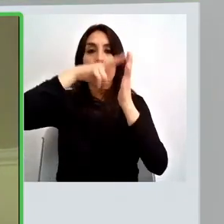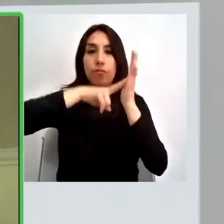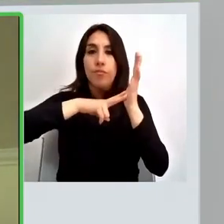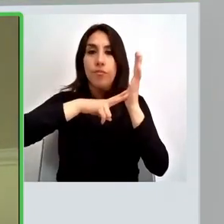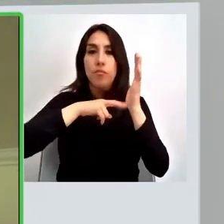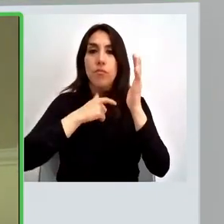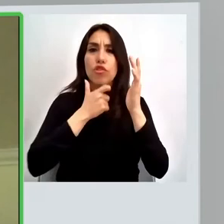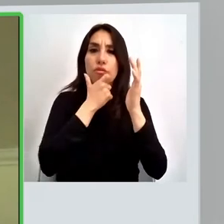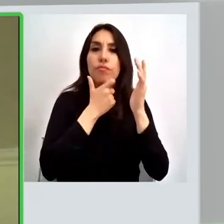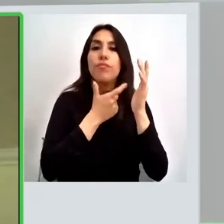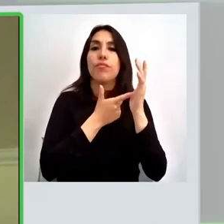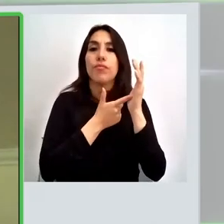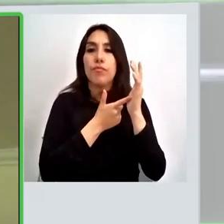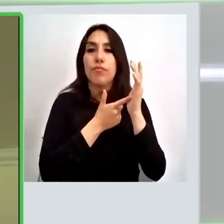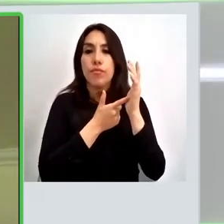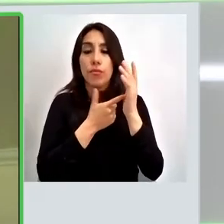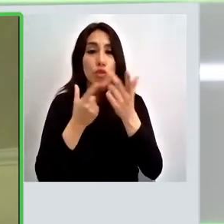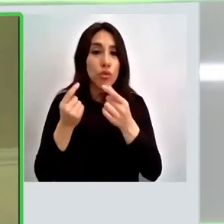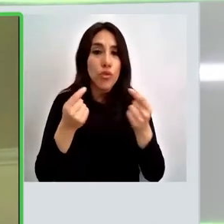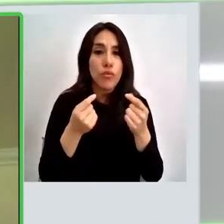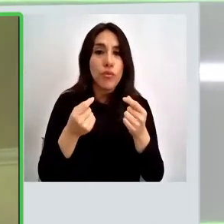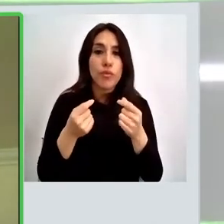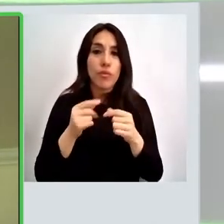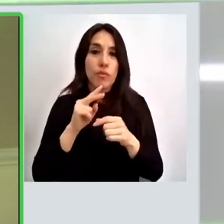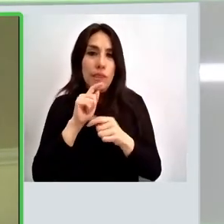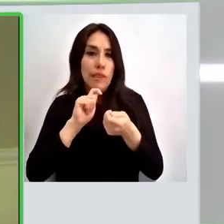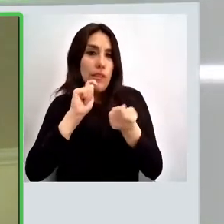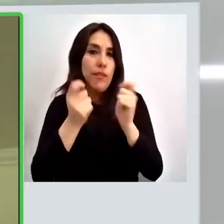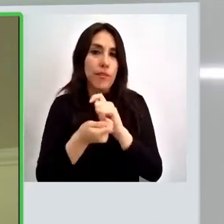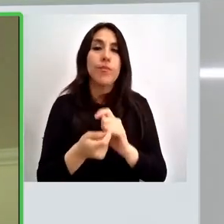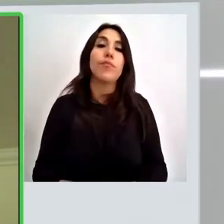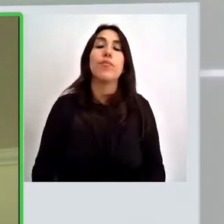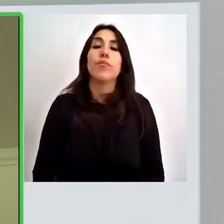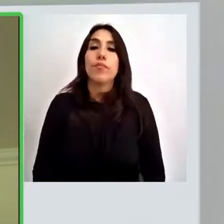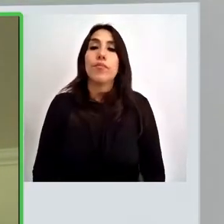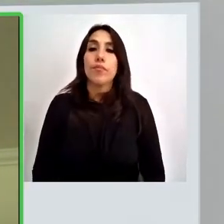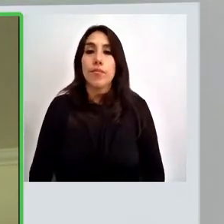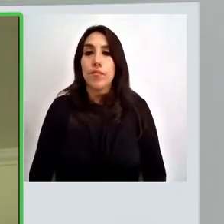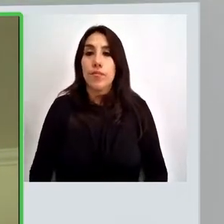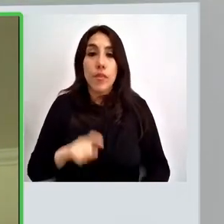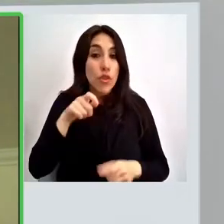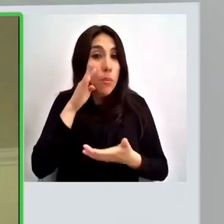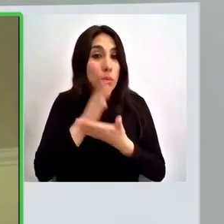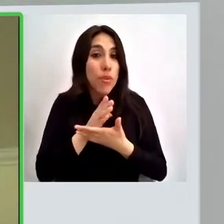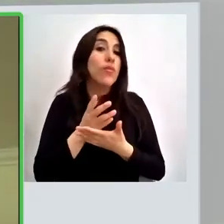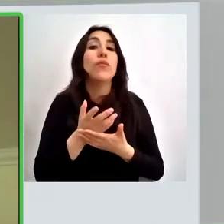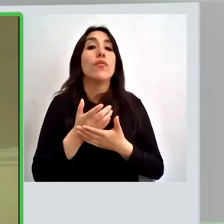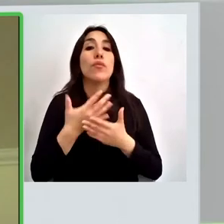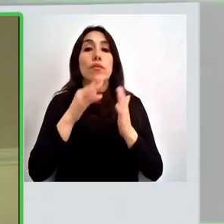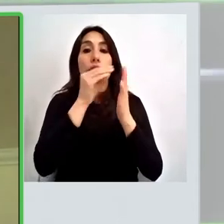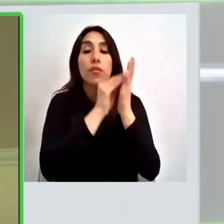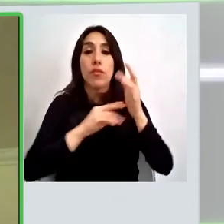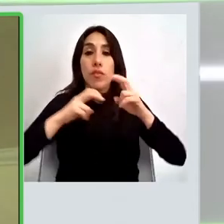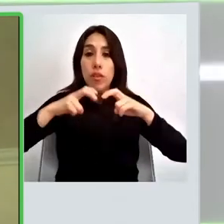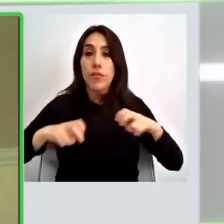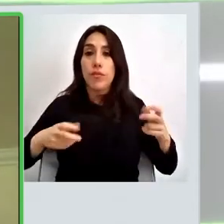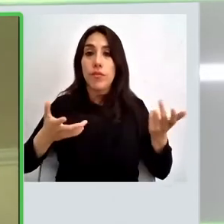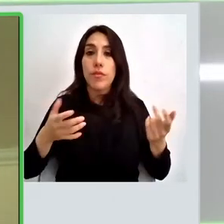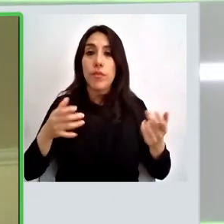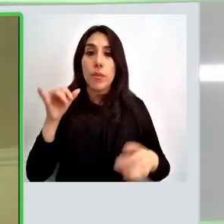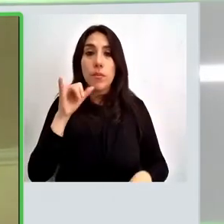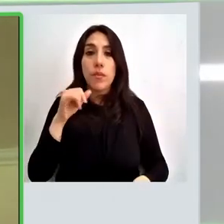analizar pero también tiene que ser informada con la gente con las personas con discapacidad y ellos tienen que